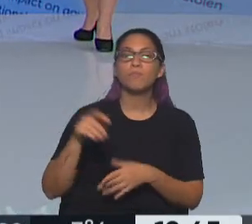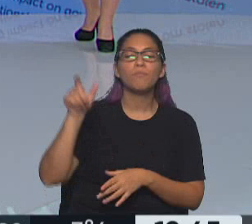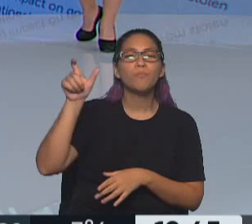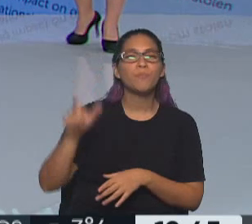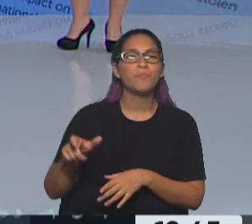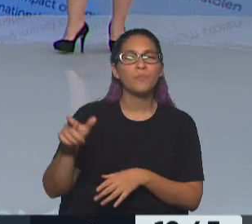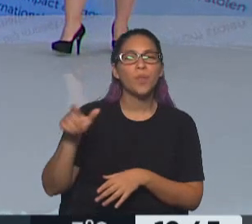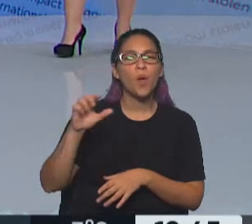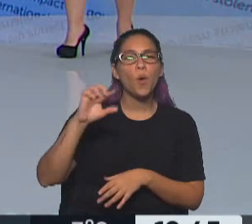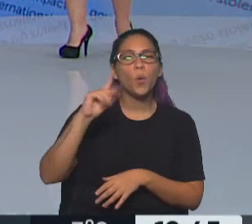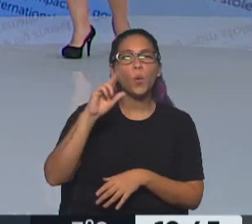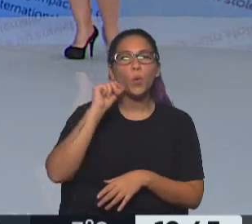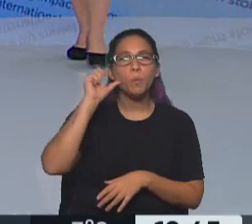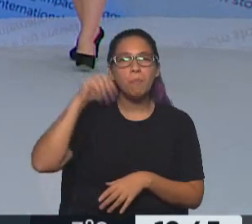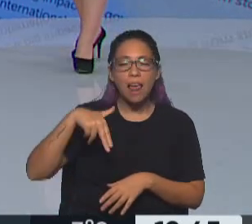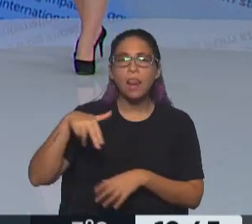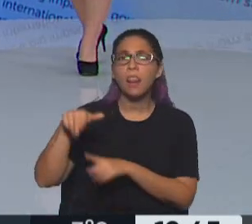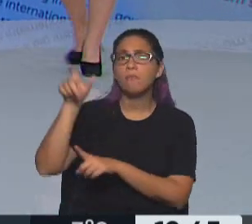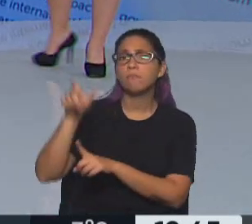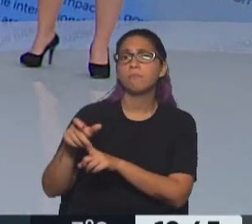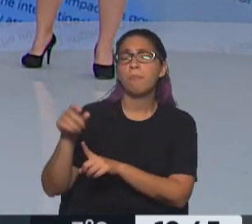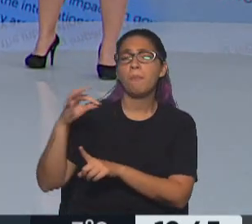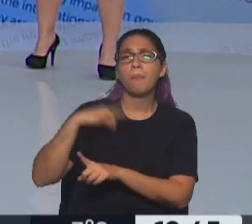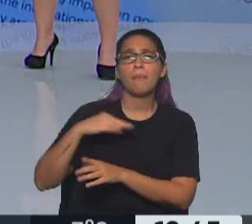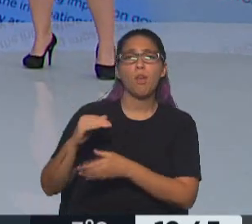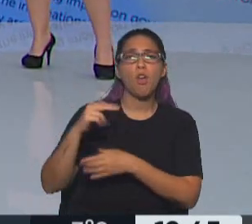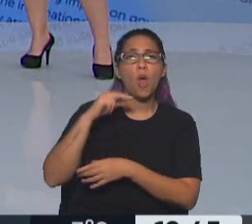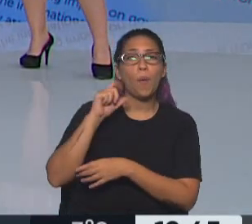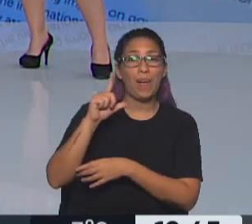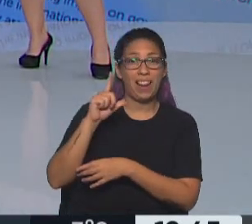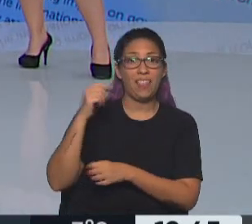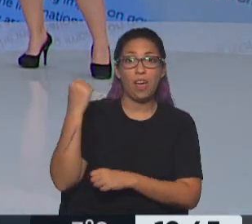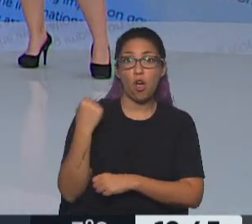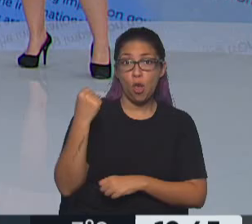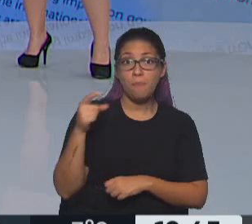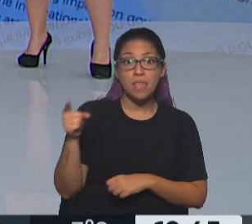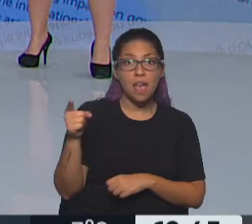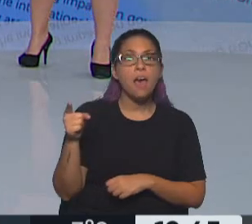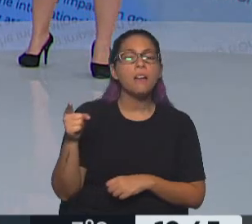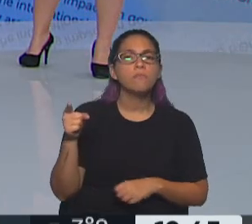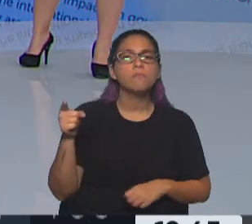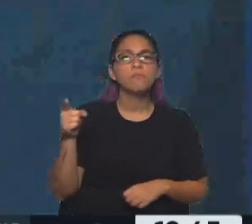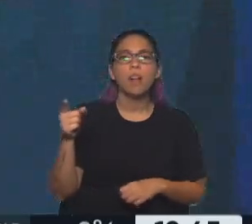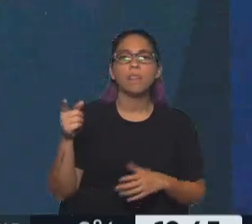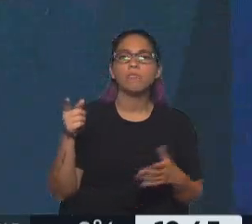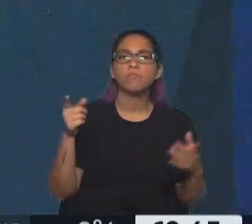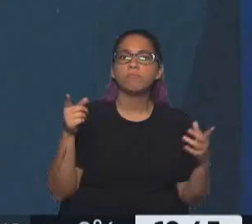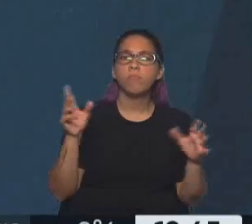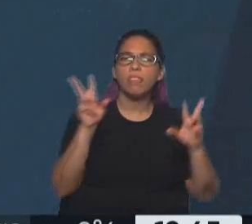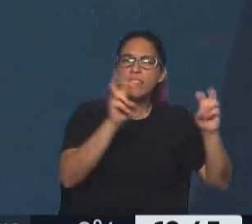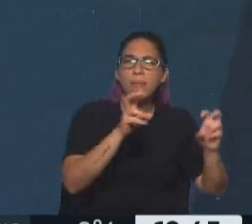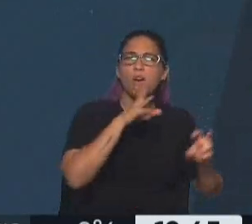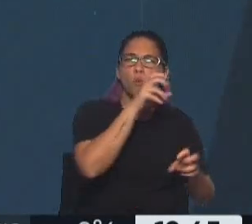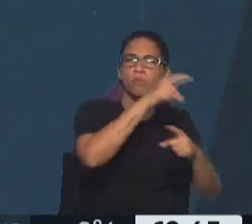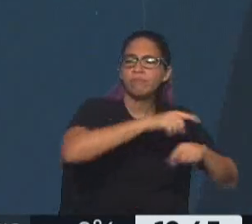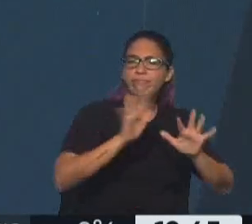Economía, Paul Krugman, que está por estos días, ¿no?, muy preocupado por la estrategia de Occidente para sancionar a Rusia. No me voy a meter en